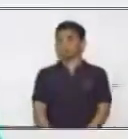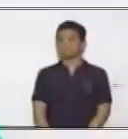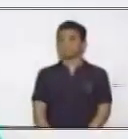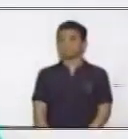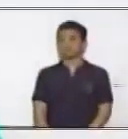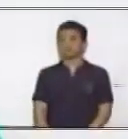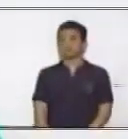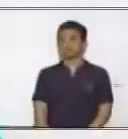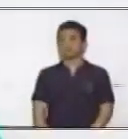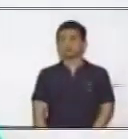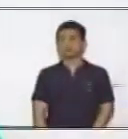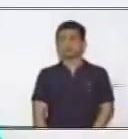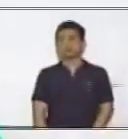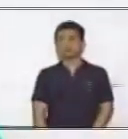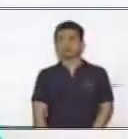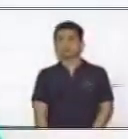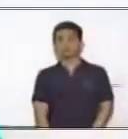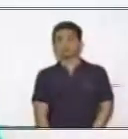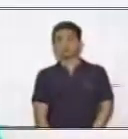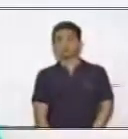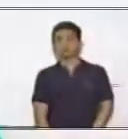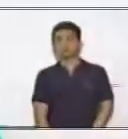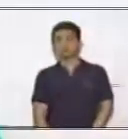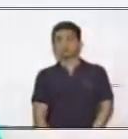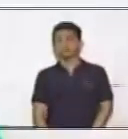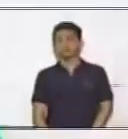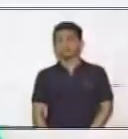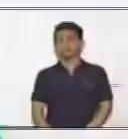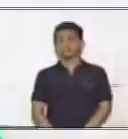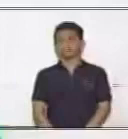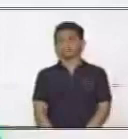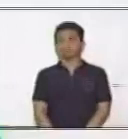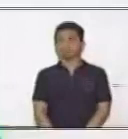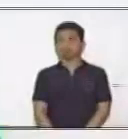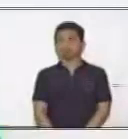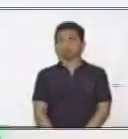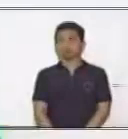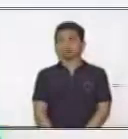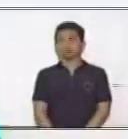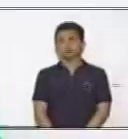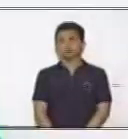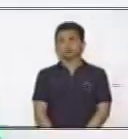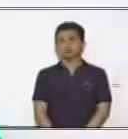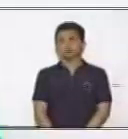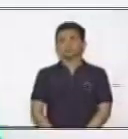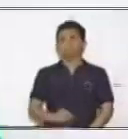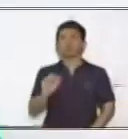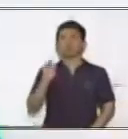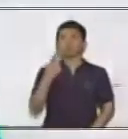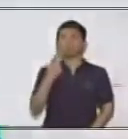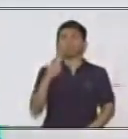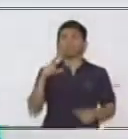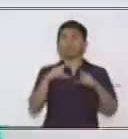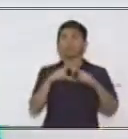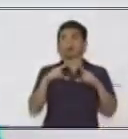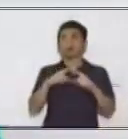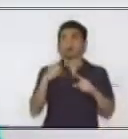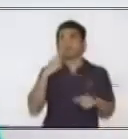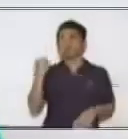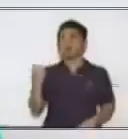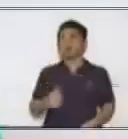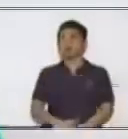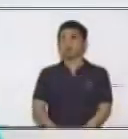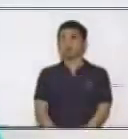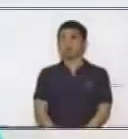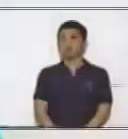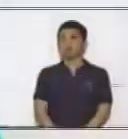Para ello, les ponemos los siguientes nombres. El primer triángulo que vamos a ver se